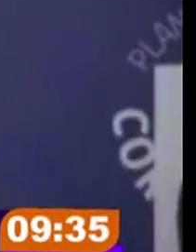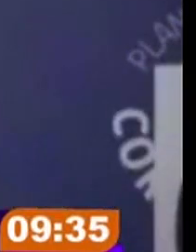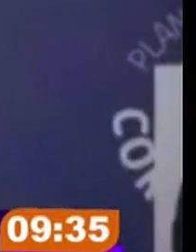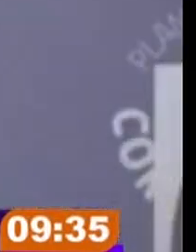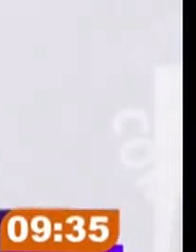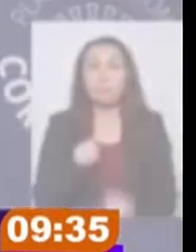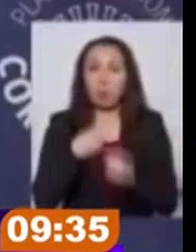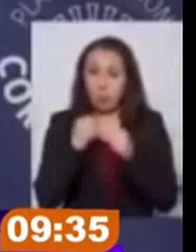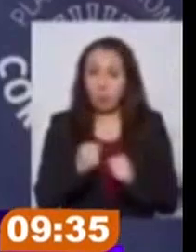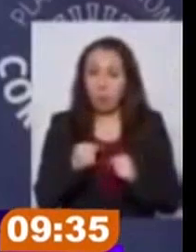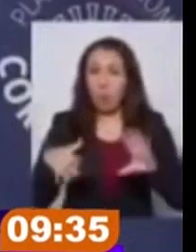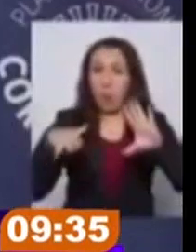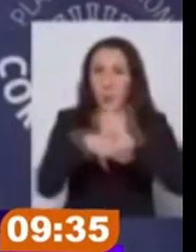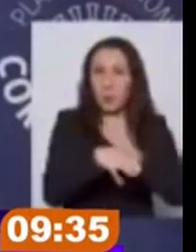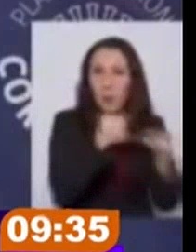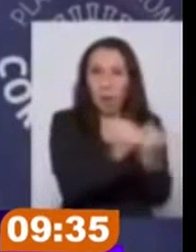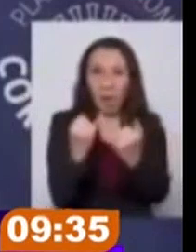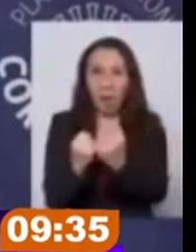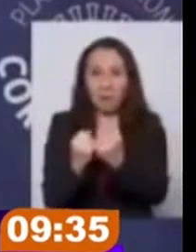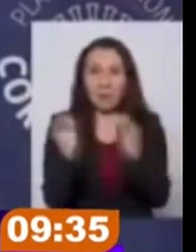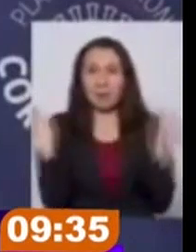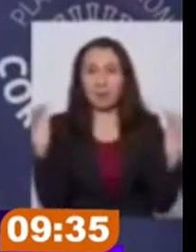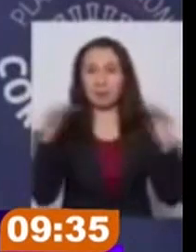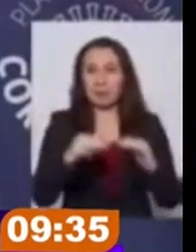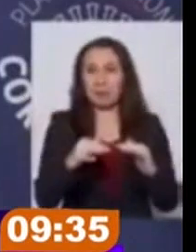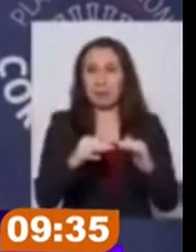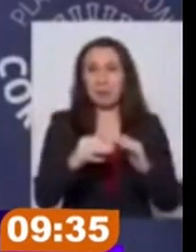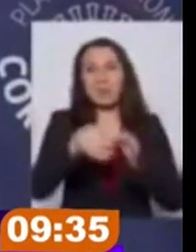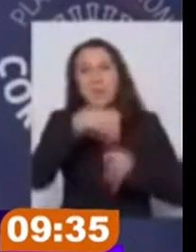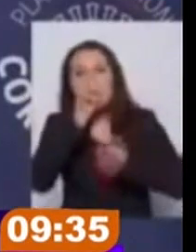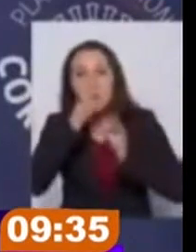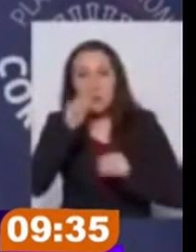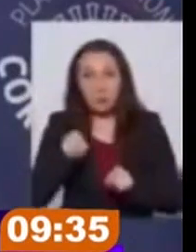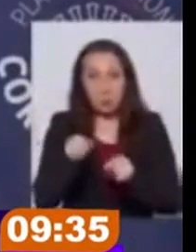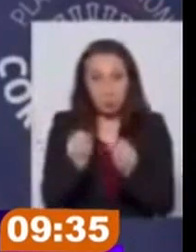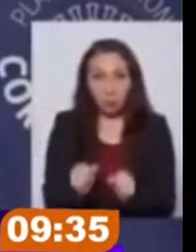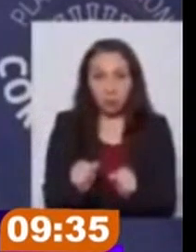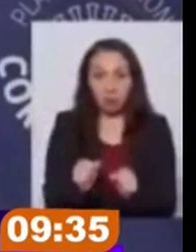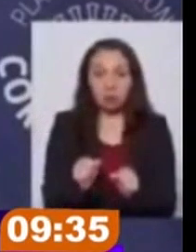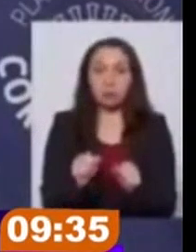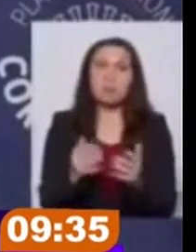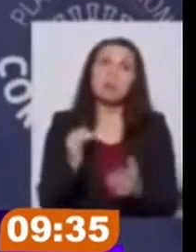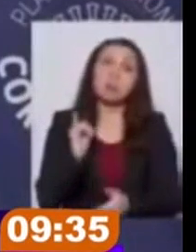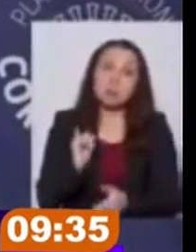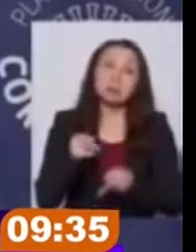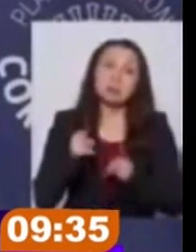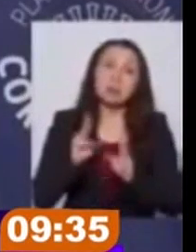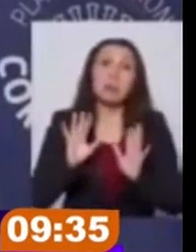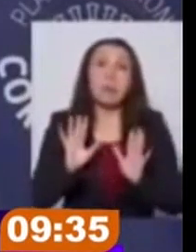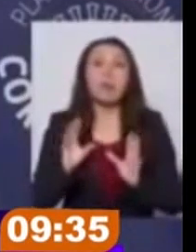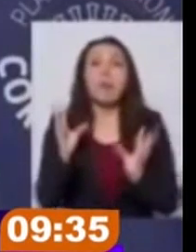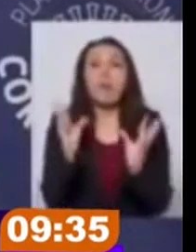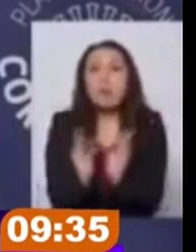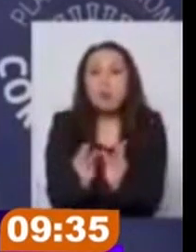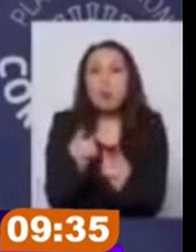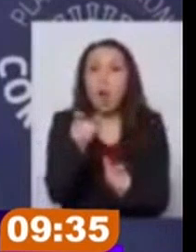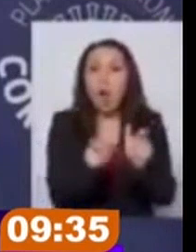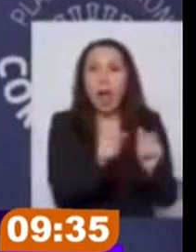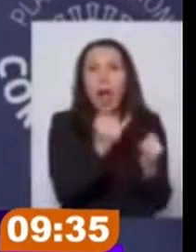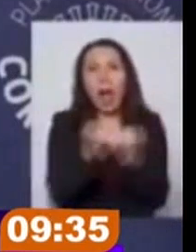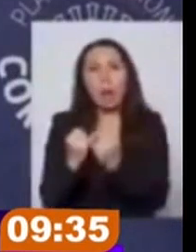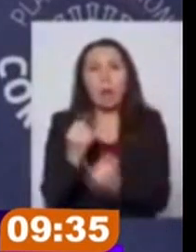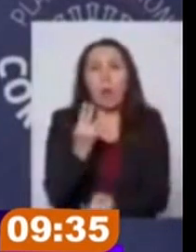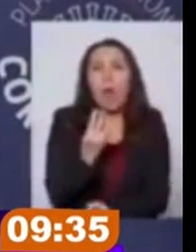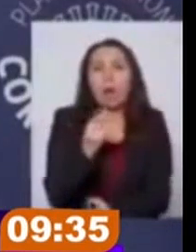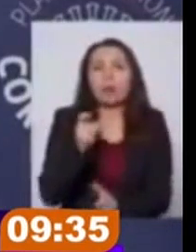lo siguiente. ¿Me puedo juntar con un grupo de amigos a tomar un café? Probablemente sí, con unos pocos